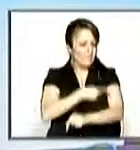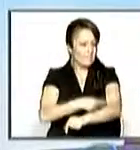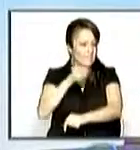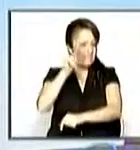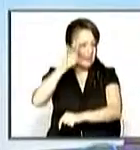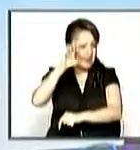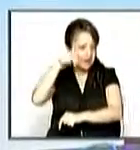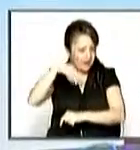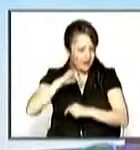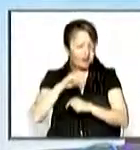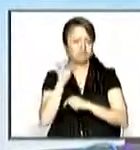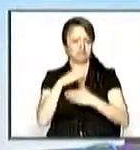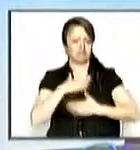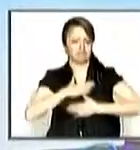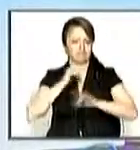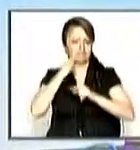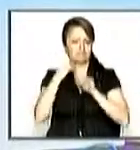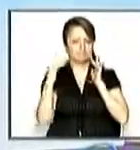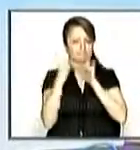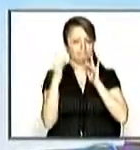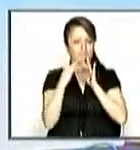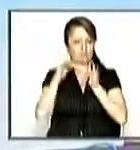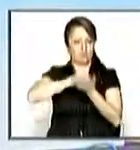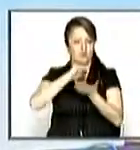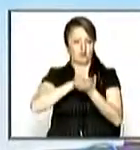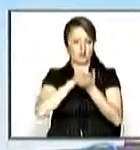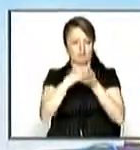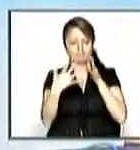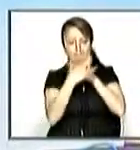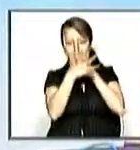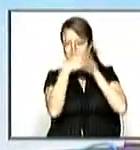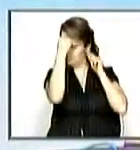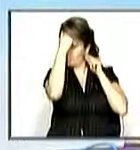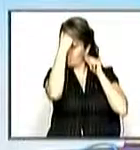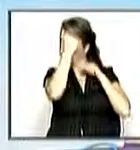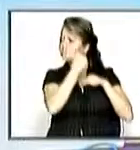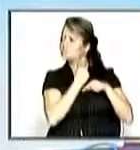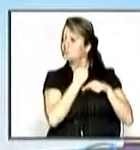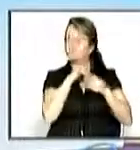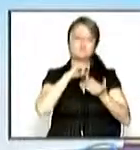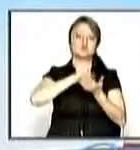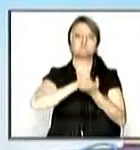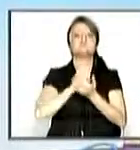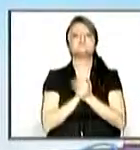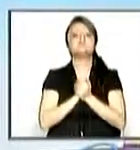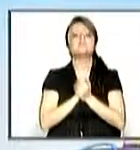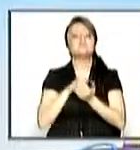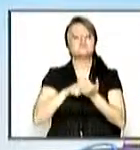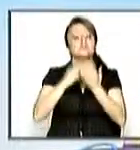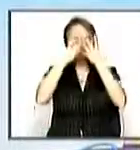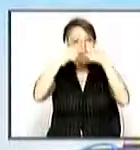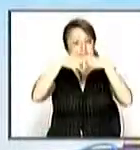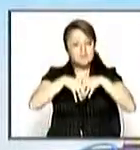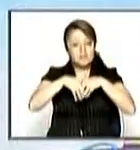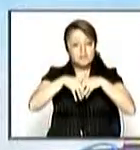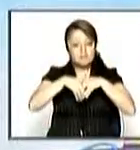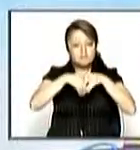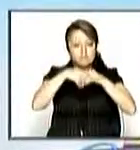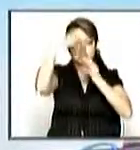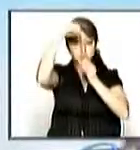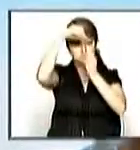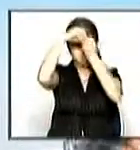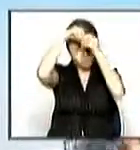un linfático, con todo. Y de acá al cerebro hay esto. Y este sistema neurológico no es